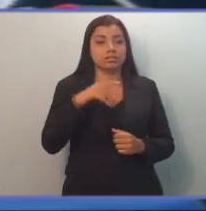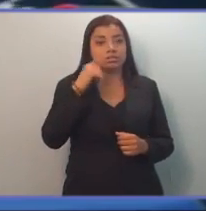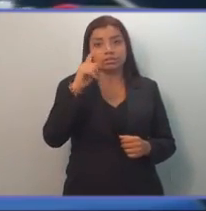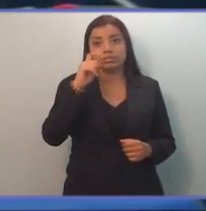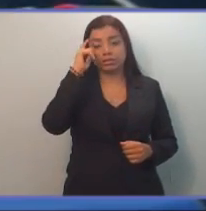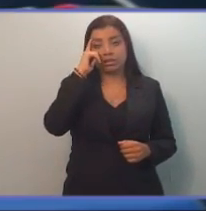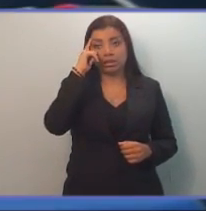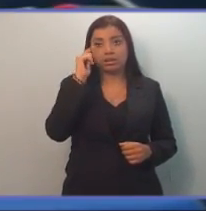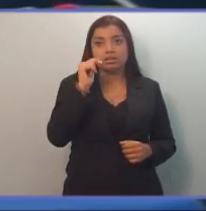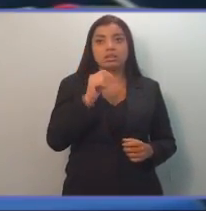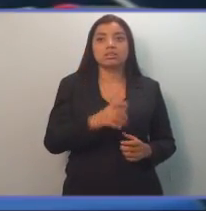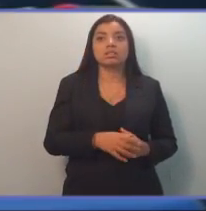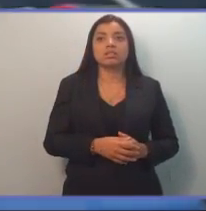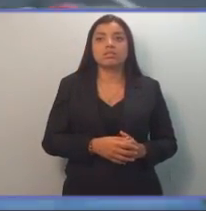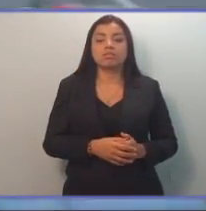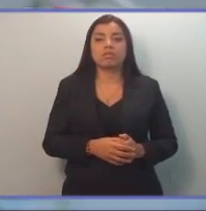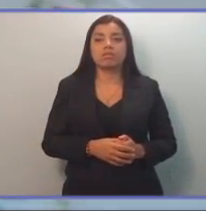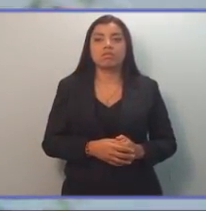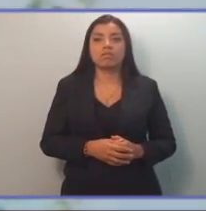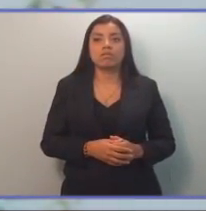profundo de estos.